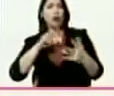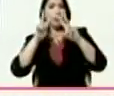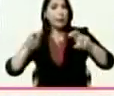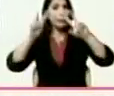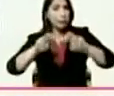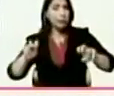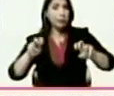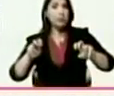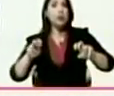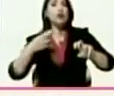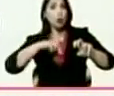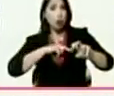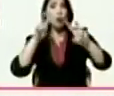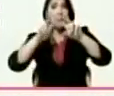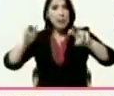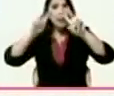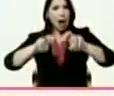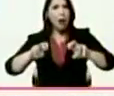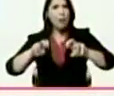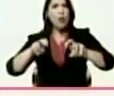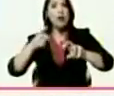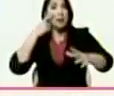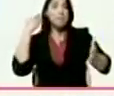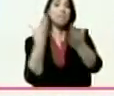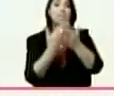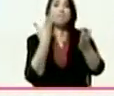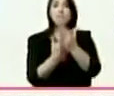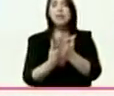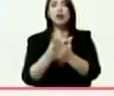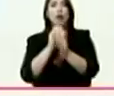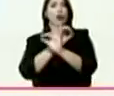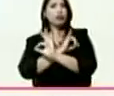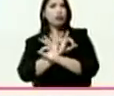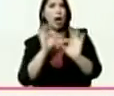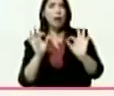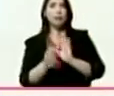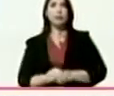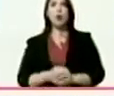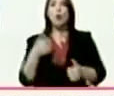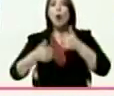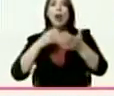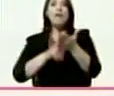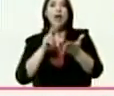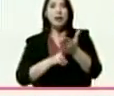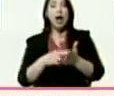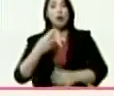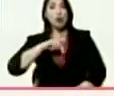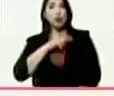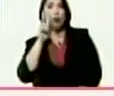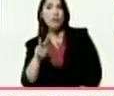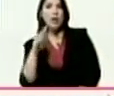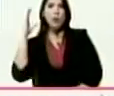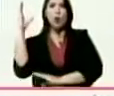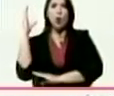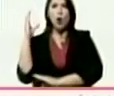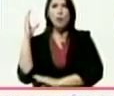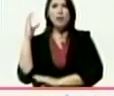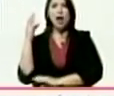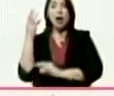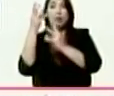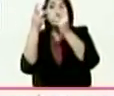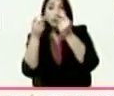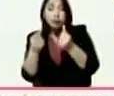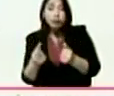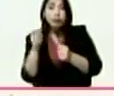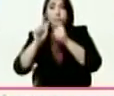todo lo contrario. En Colombia ya hemos visto la cifra, es realmente lamentable, de personas muertas